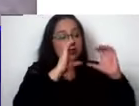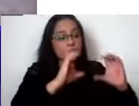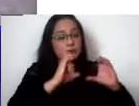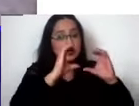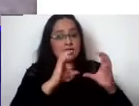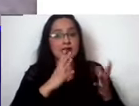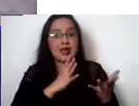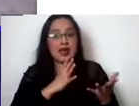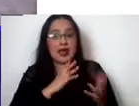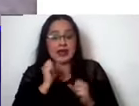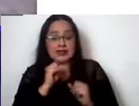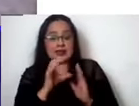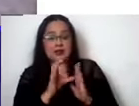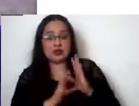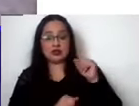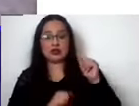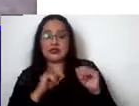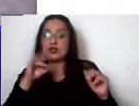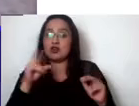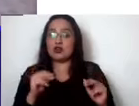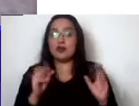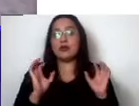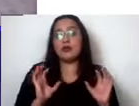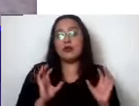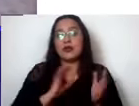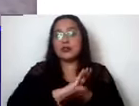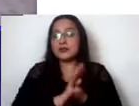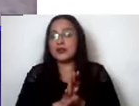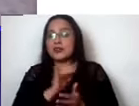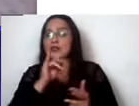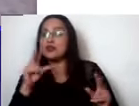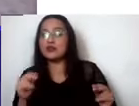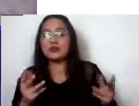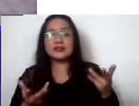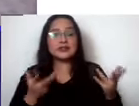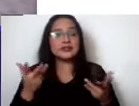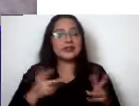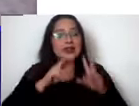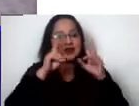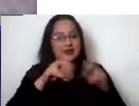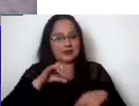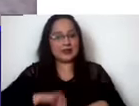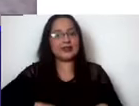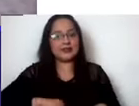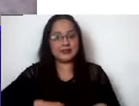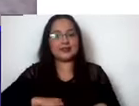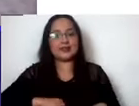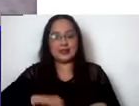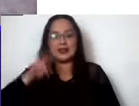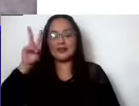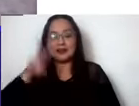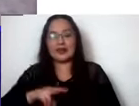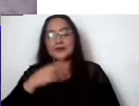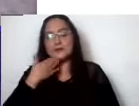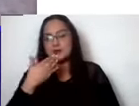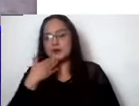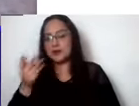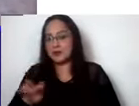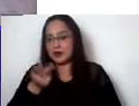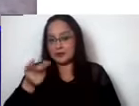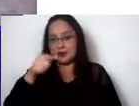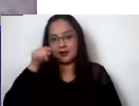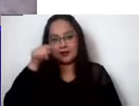¿Esto es constitucional o no? ¿Es discriminatorio o no? Y entonces es un tema muy interesante. Qué bueno que te lo preguntaron,